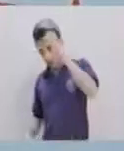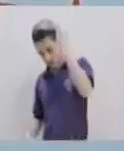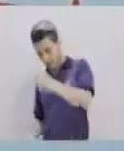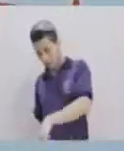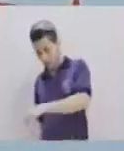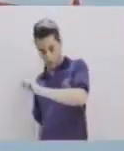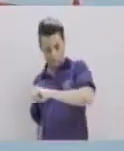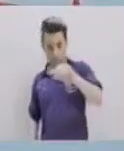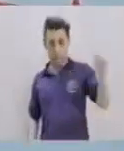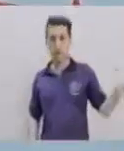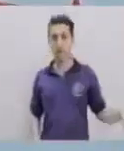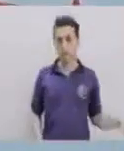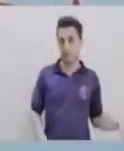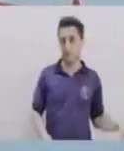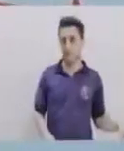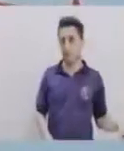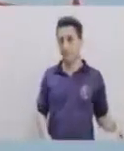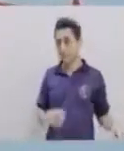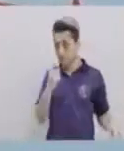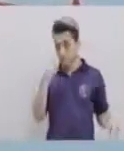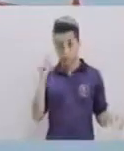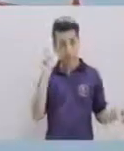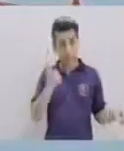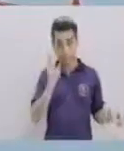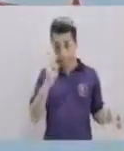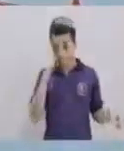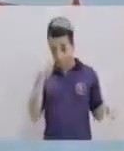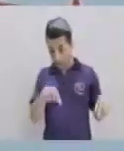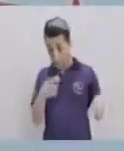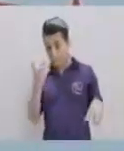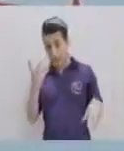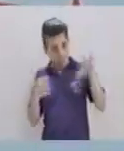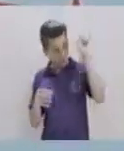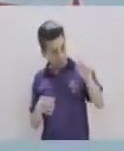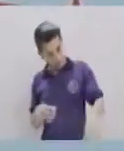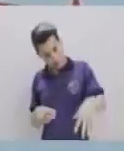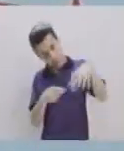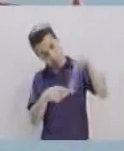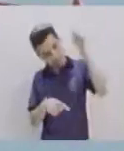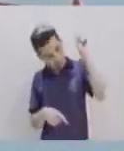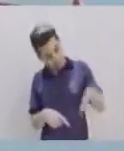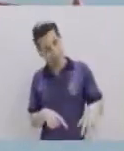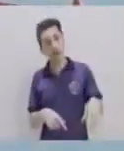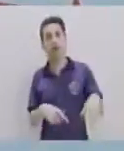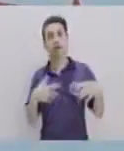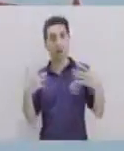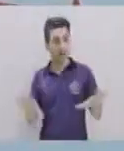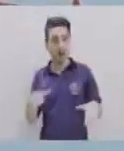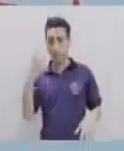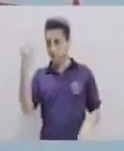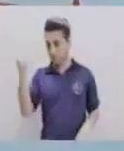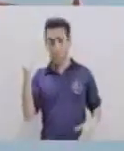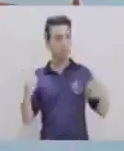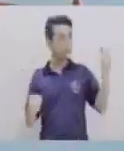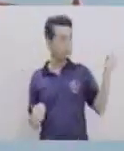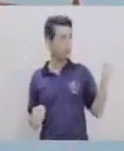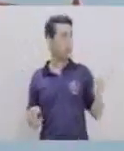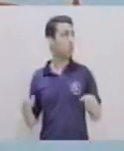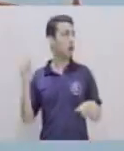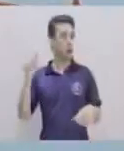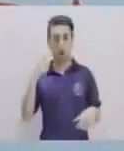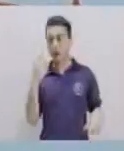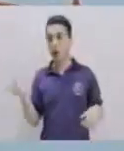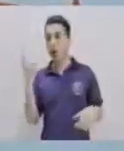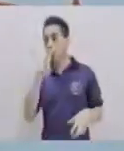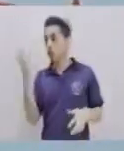pelota. En el siguiente punto lo vamos a hacer ambas manos, derecho, izquierdo,